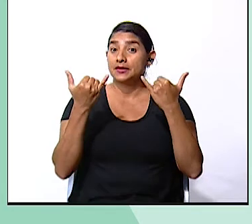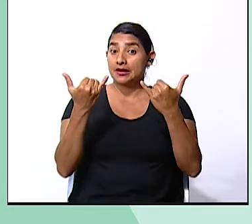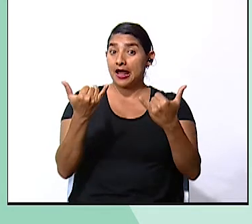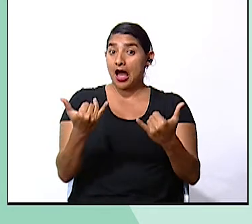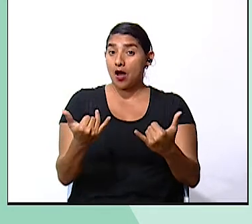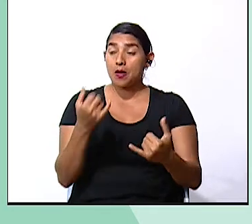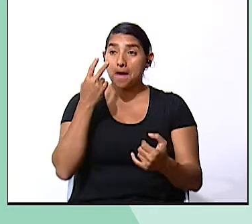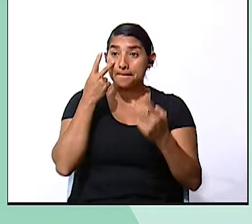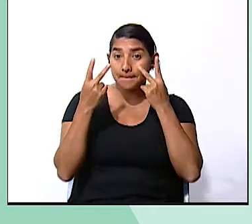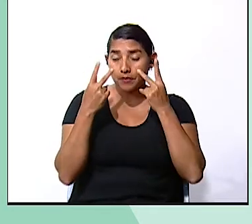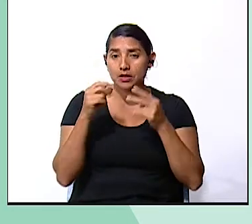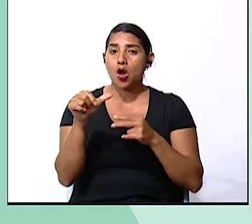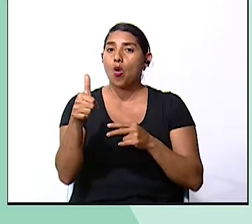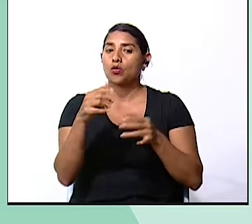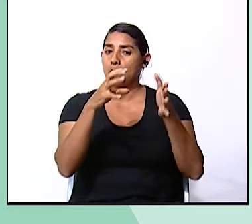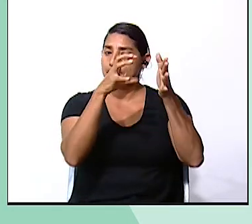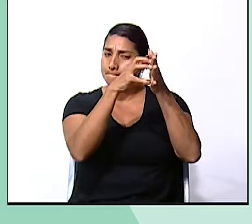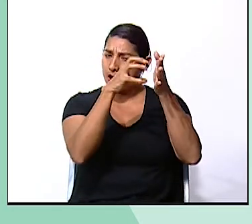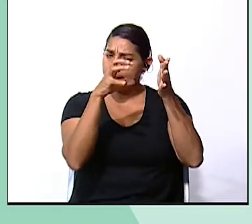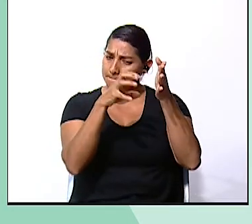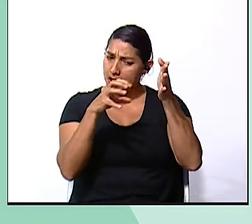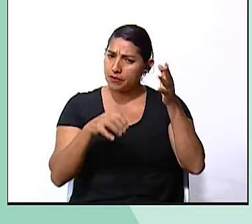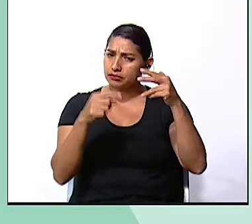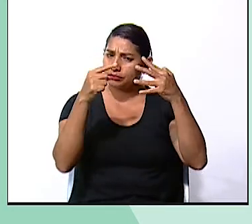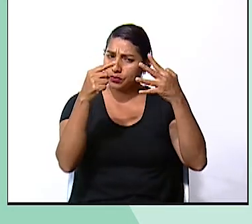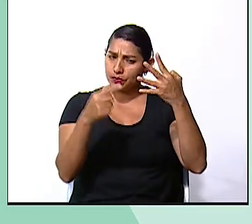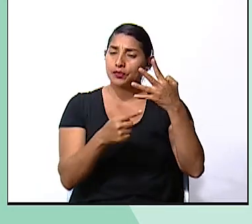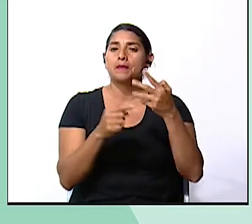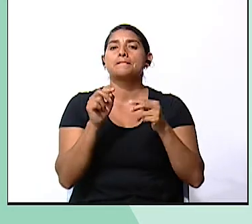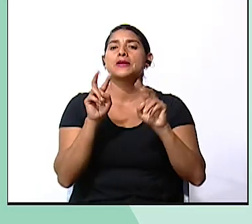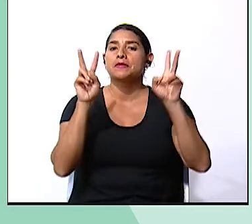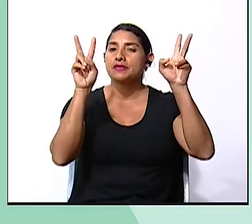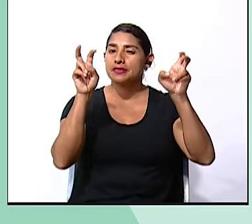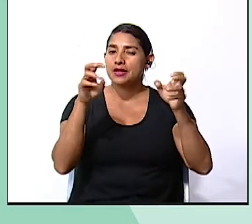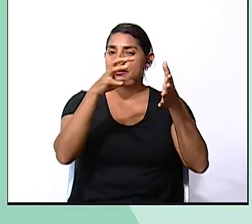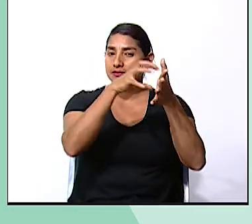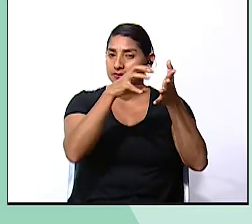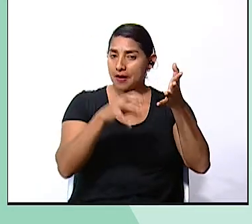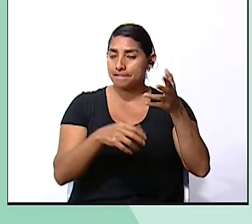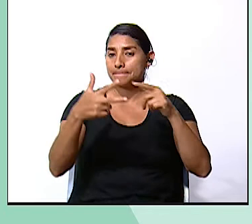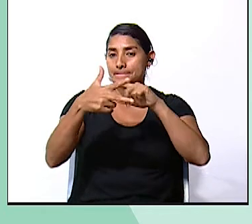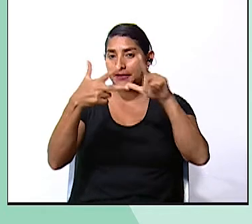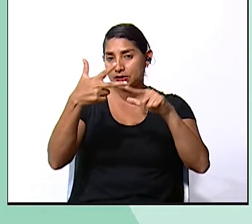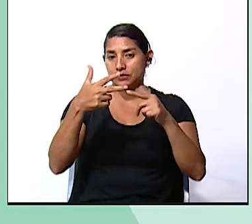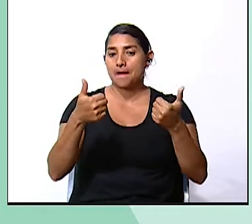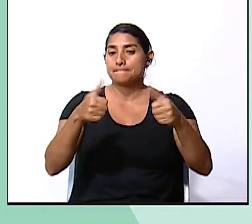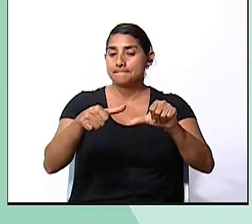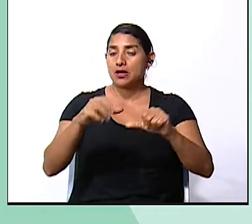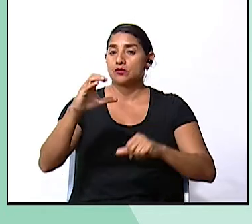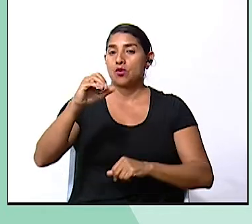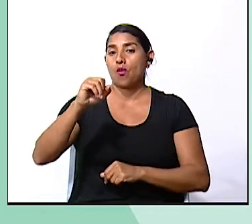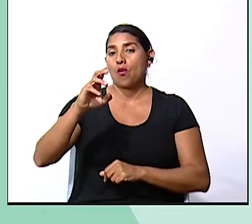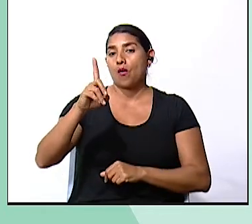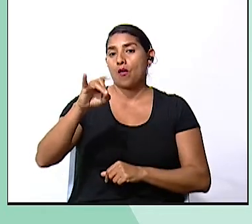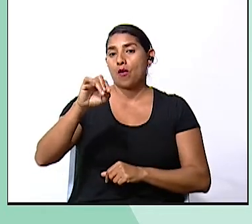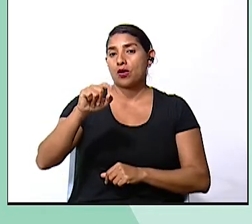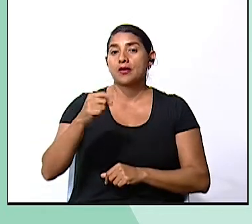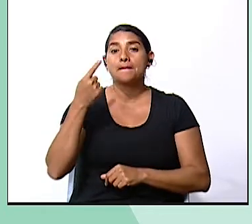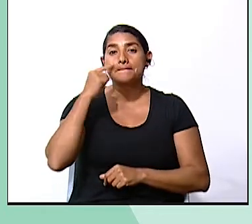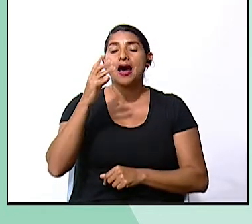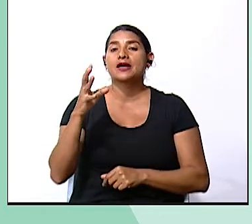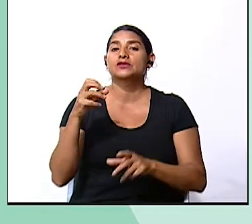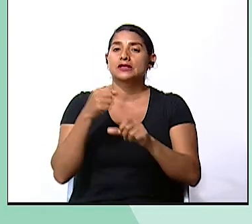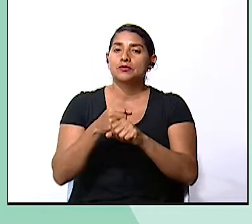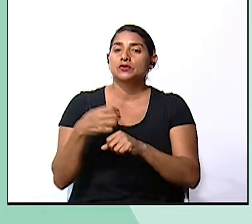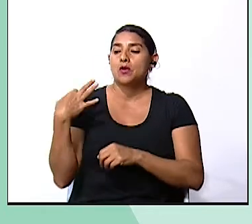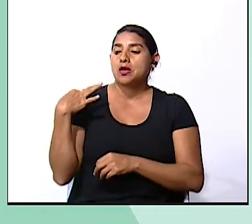Ahora vamos a entrar a analizar cada uno de los primeros 3 capítulos de este Pacto de Concordia. Para eso tenemos